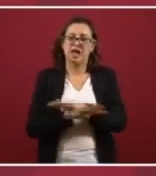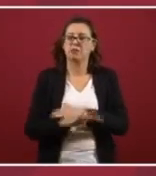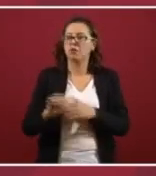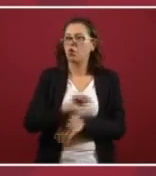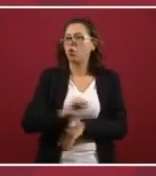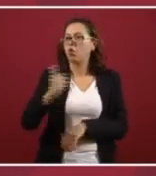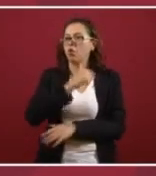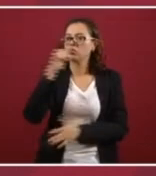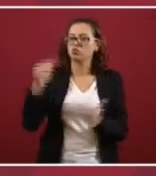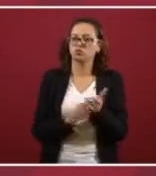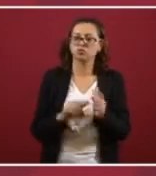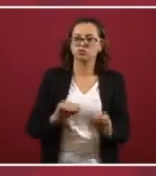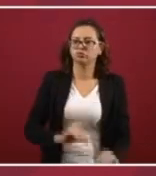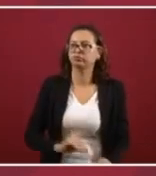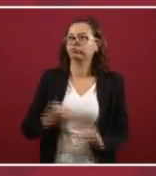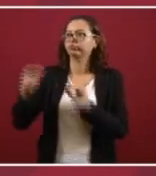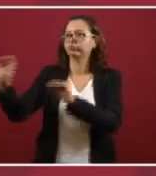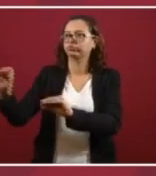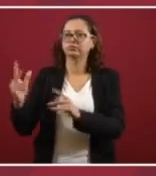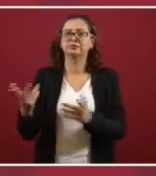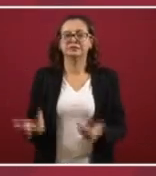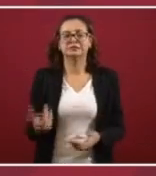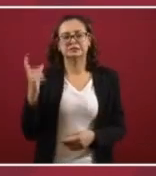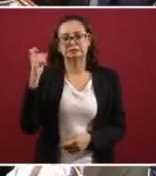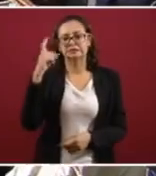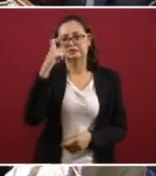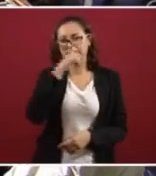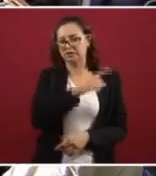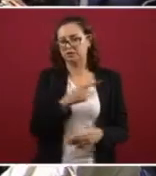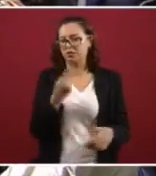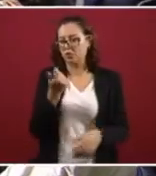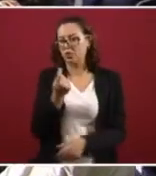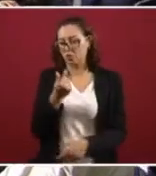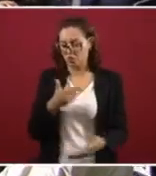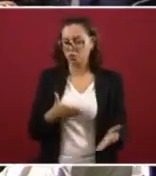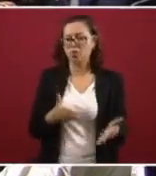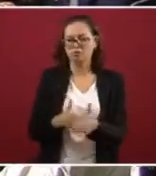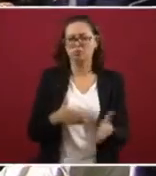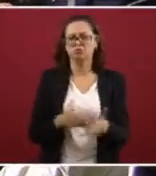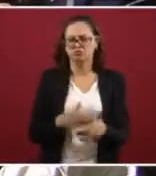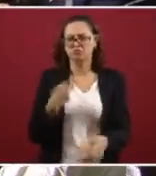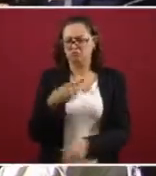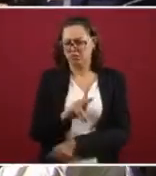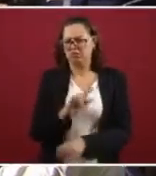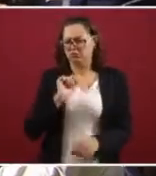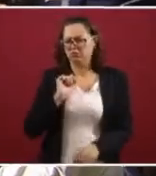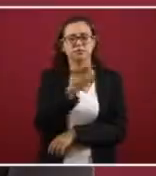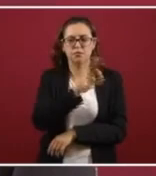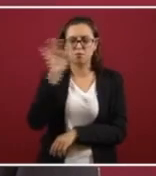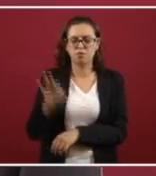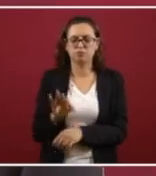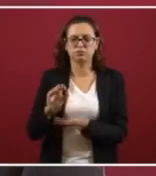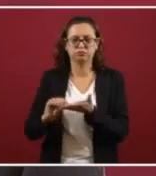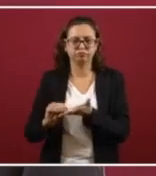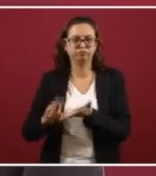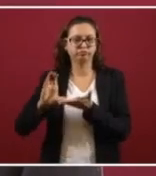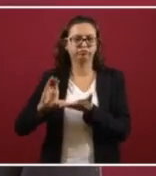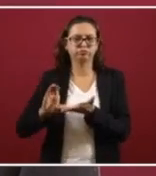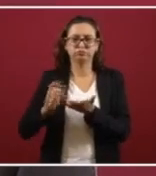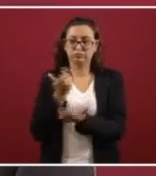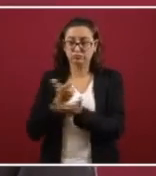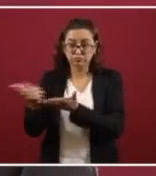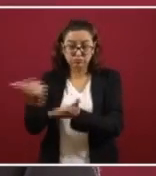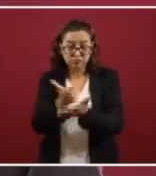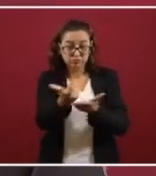de llevar a cabo la descentralización del gobierno, pero lo vamos a hacer. Respecto al aumento en el